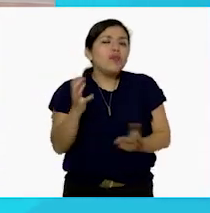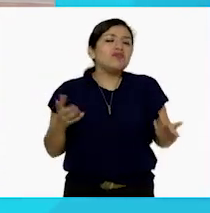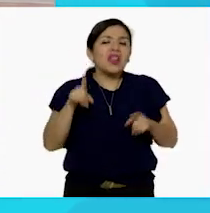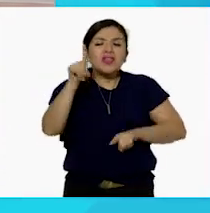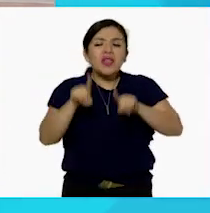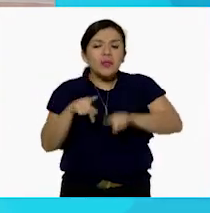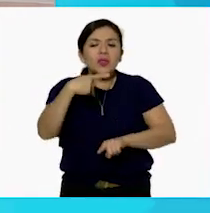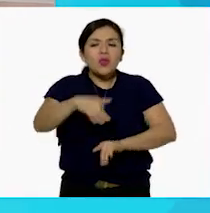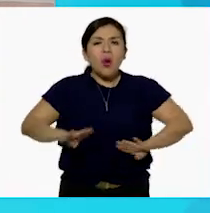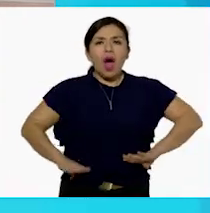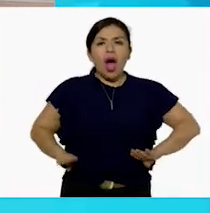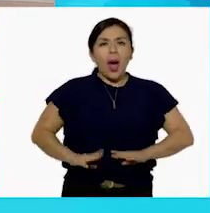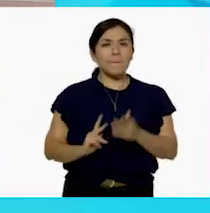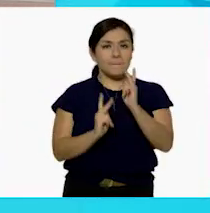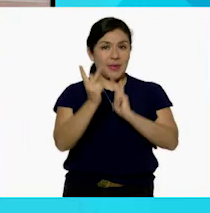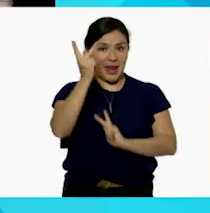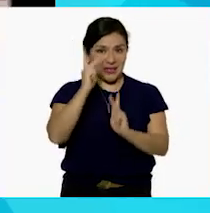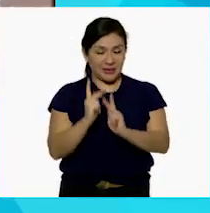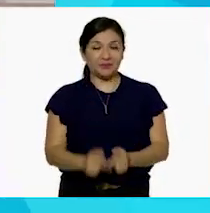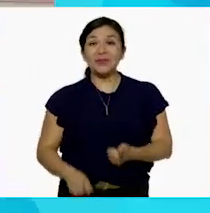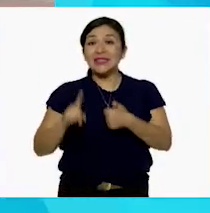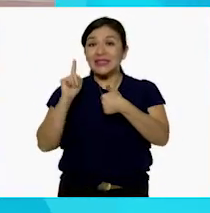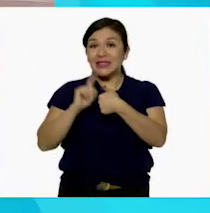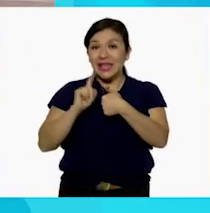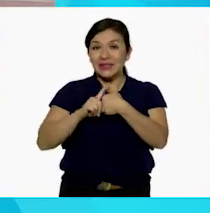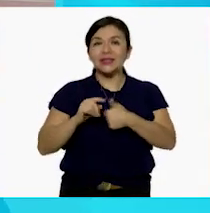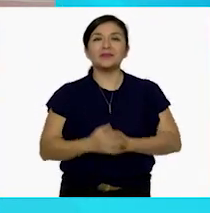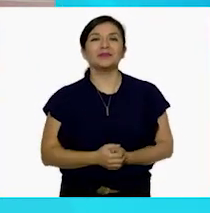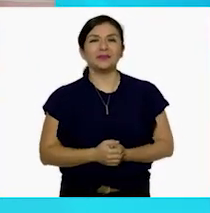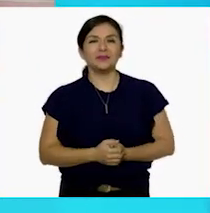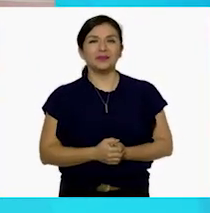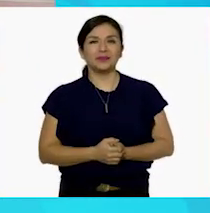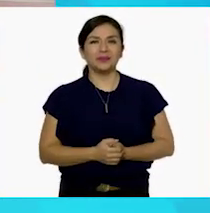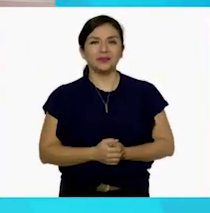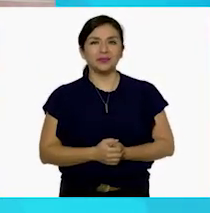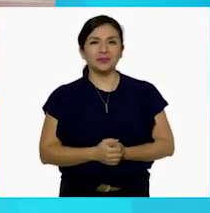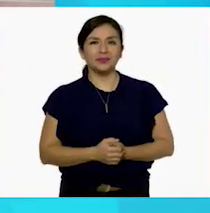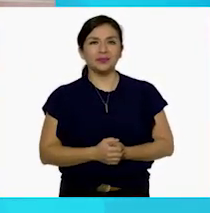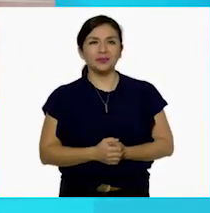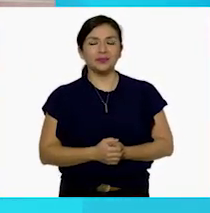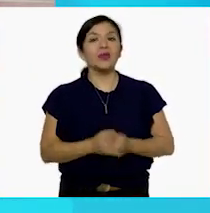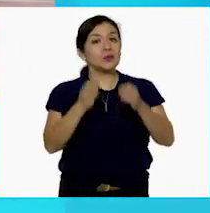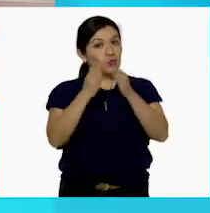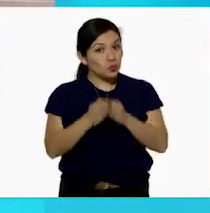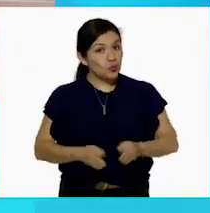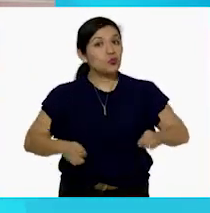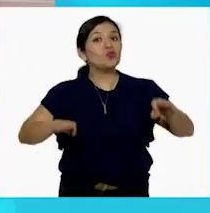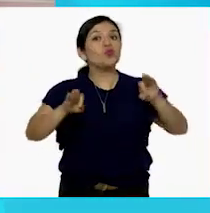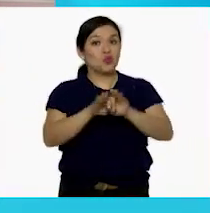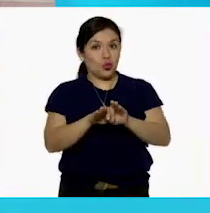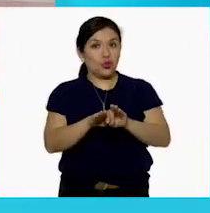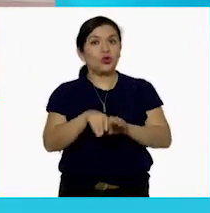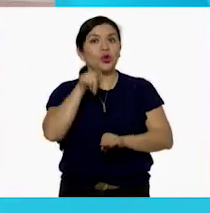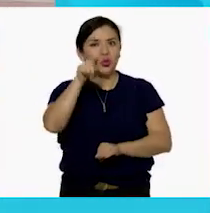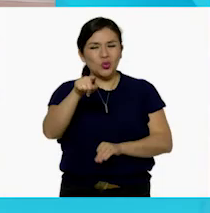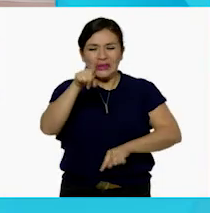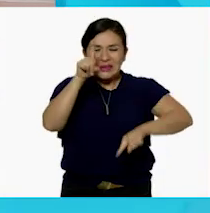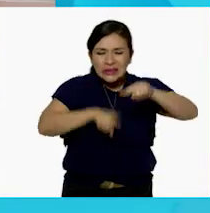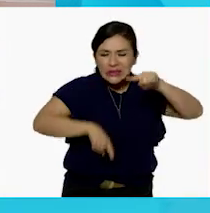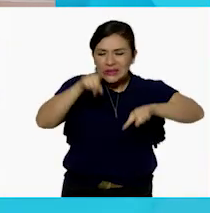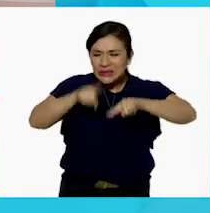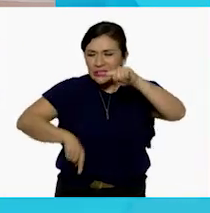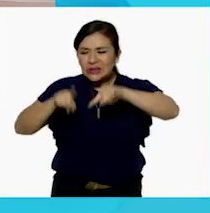de planta. Número 6. Es importantísimo eliminar